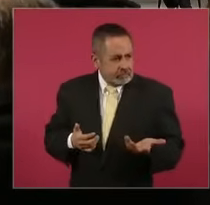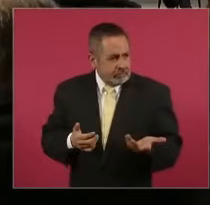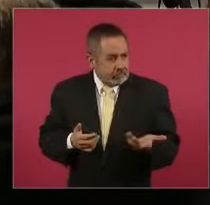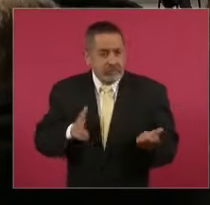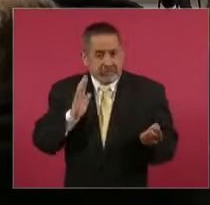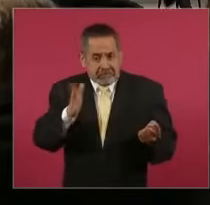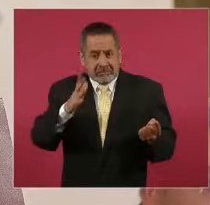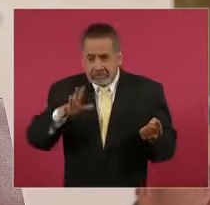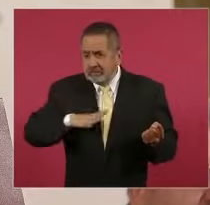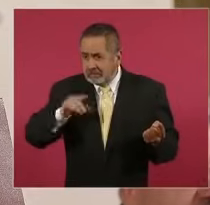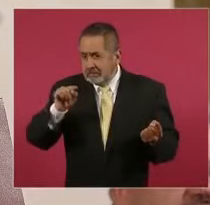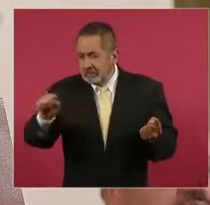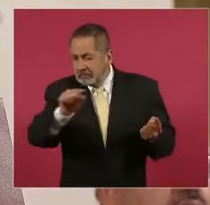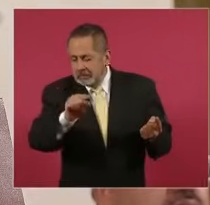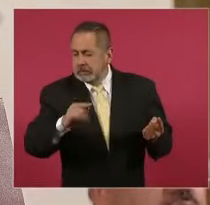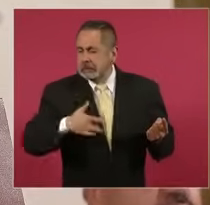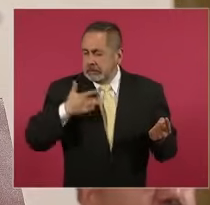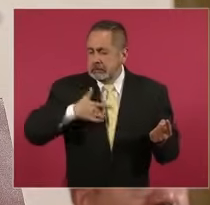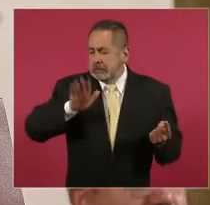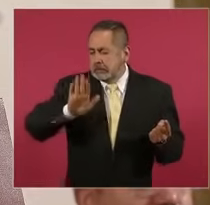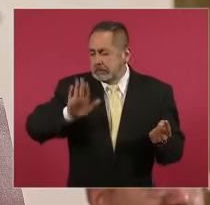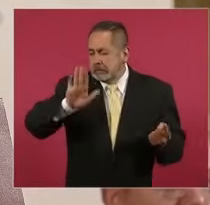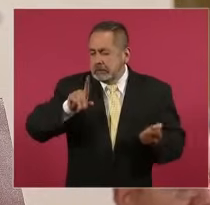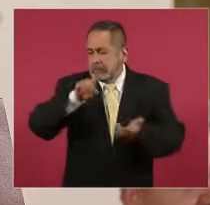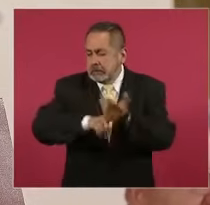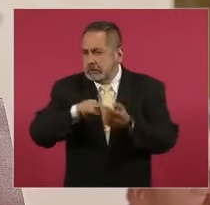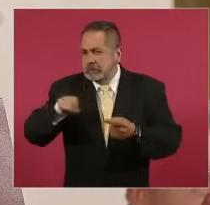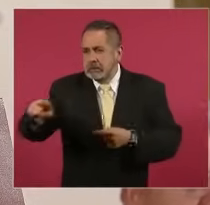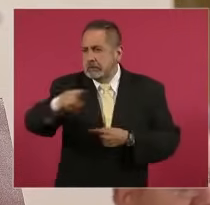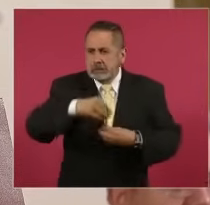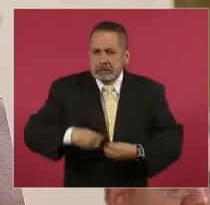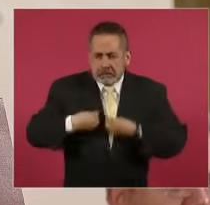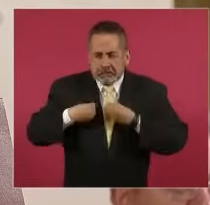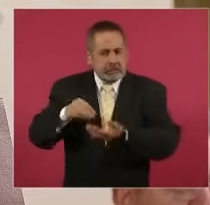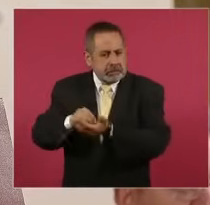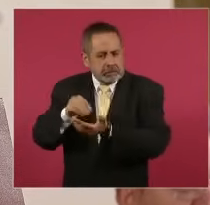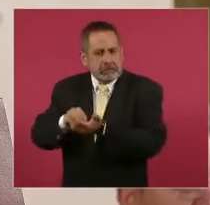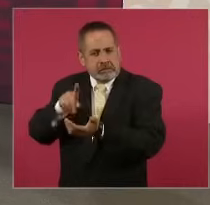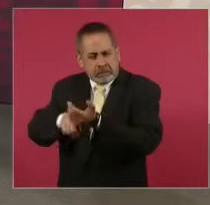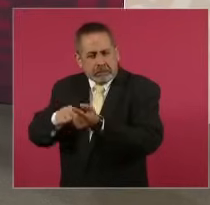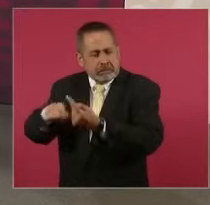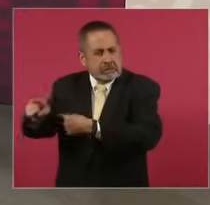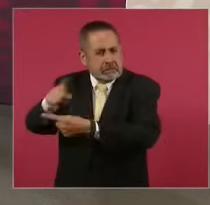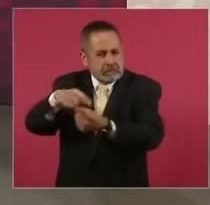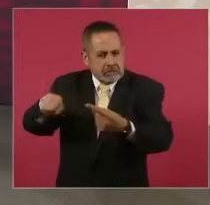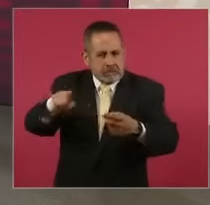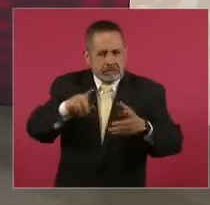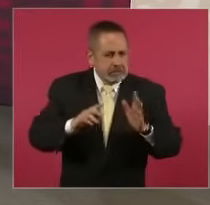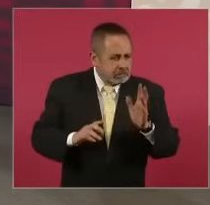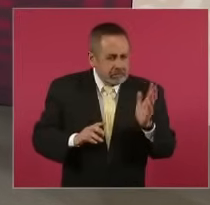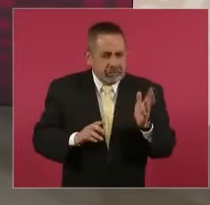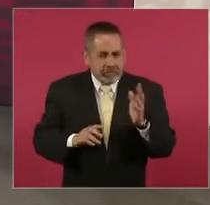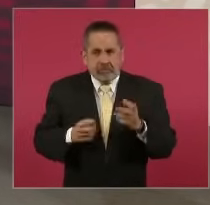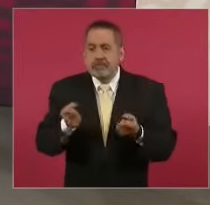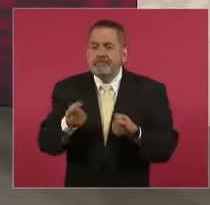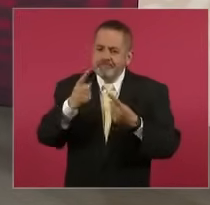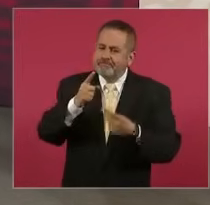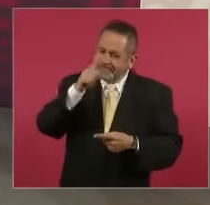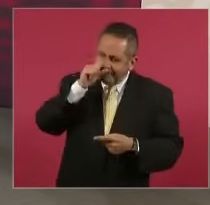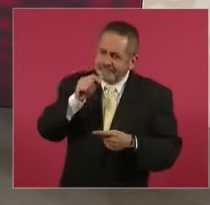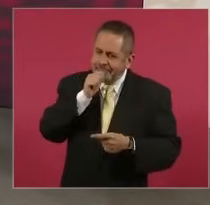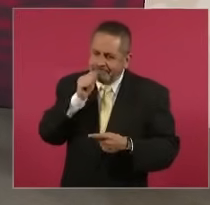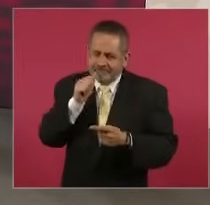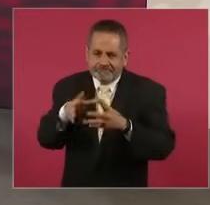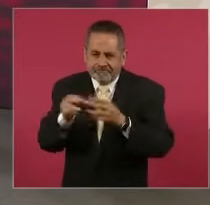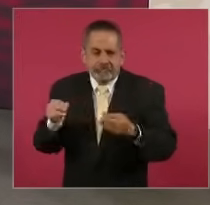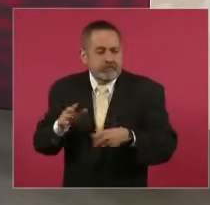se tiene algún indicio de vida, cuántos no se han podido localizar porque